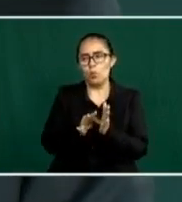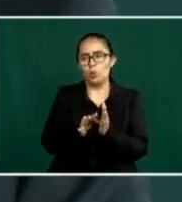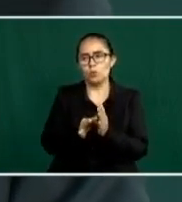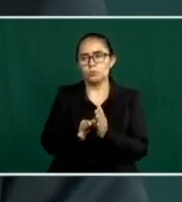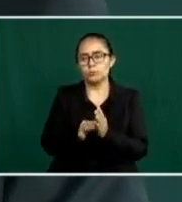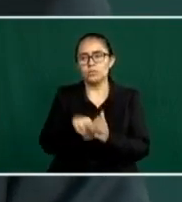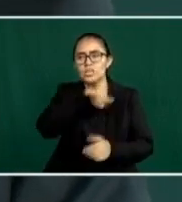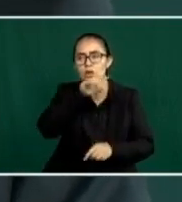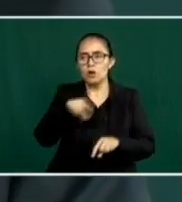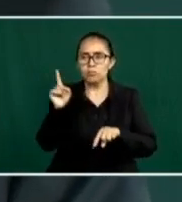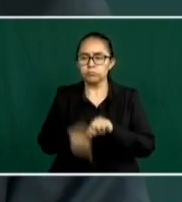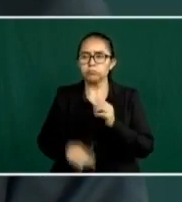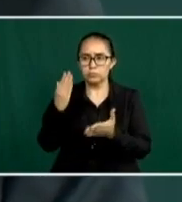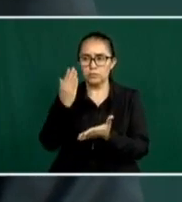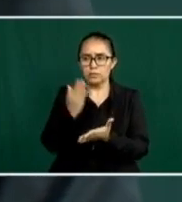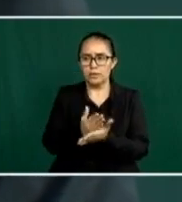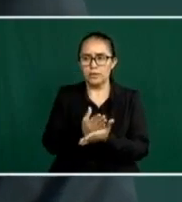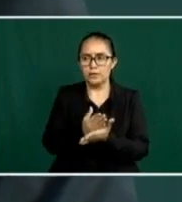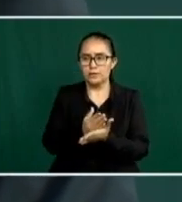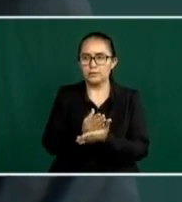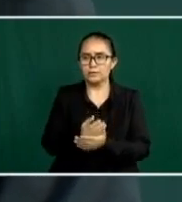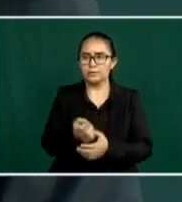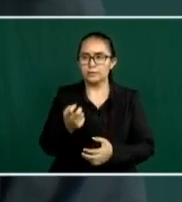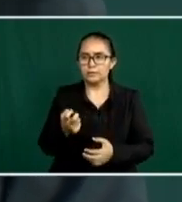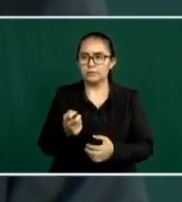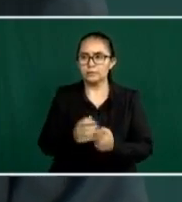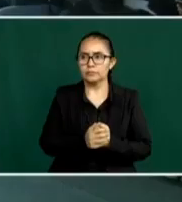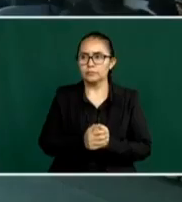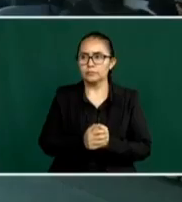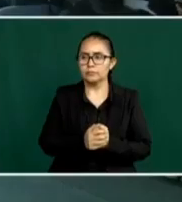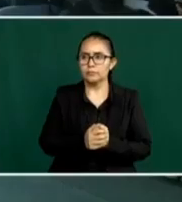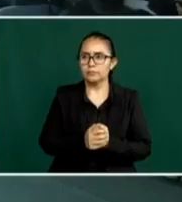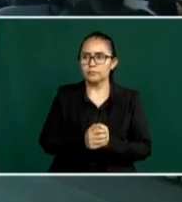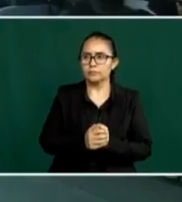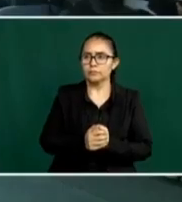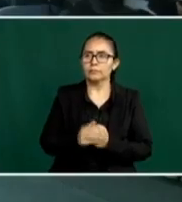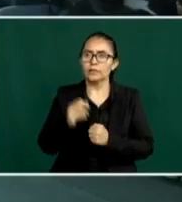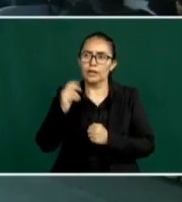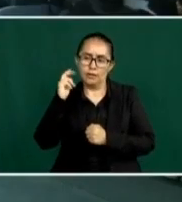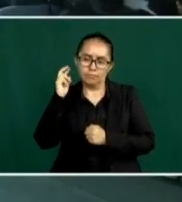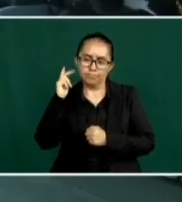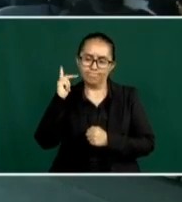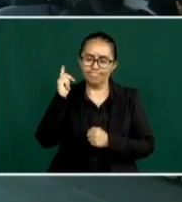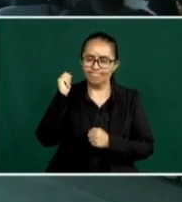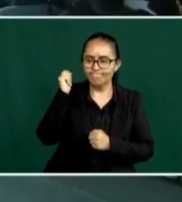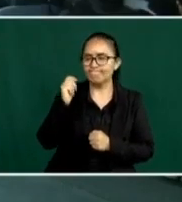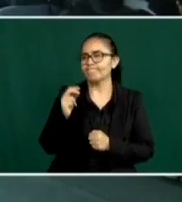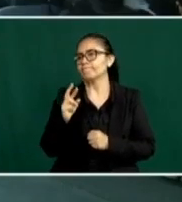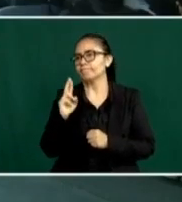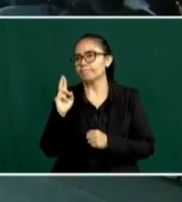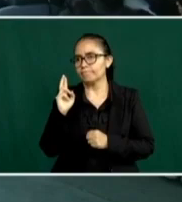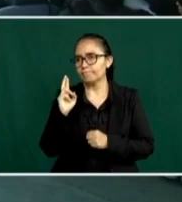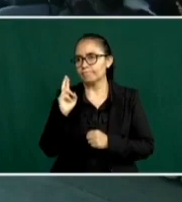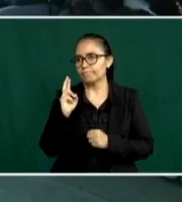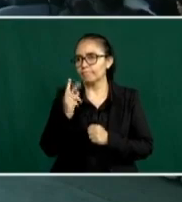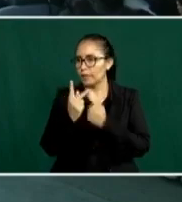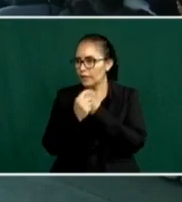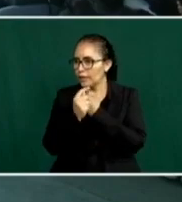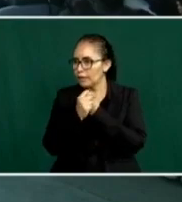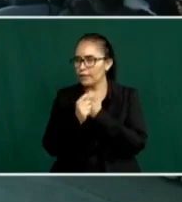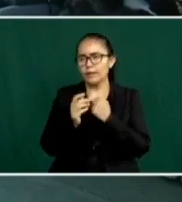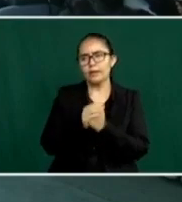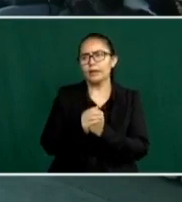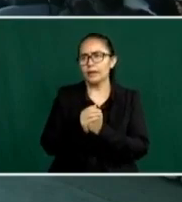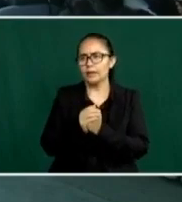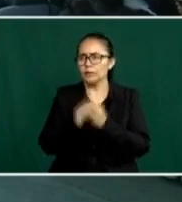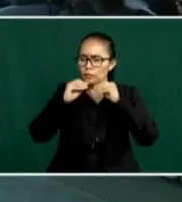Estas corredurías, la prensa financiera internacional, y la nacional, desde